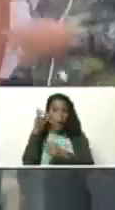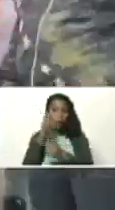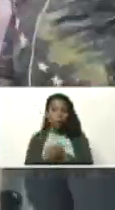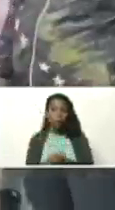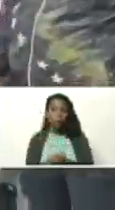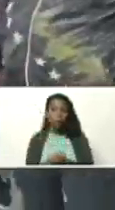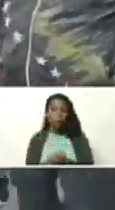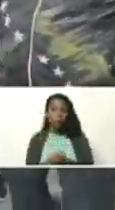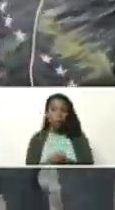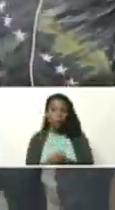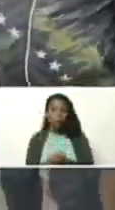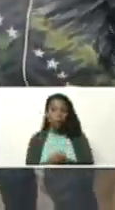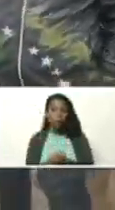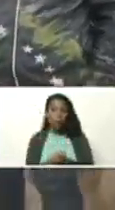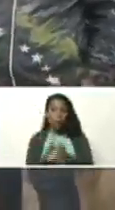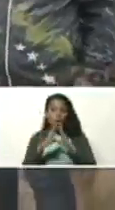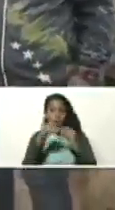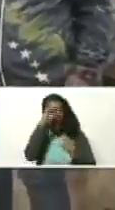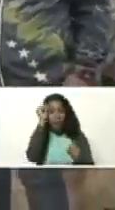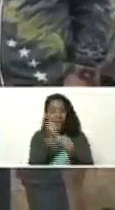acometiendo trabajo en unión